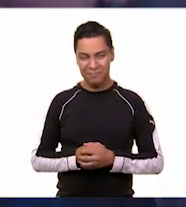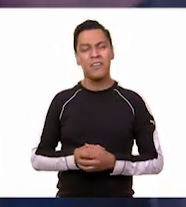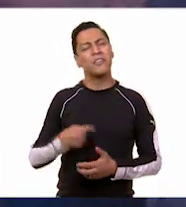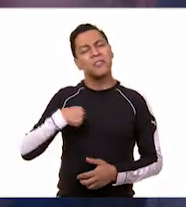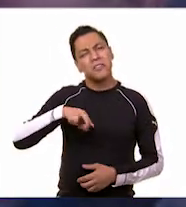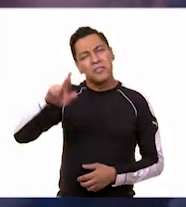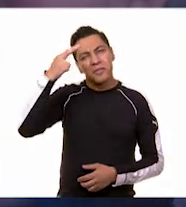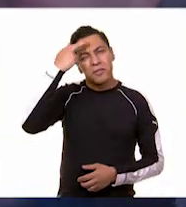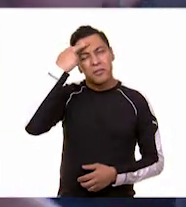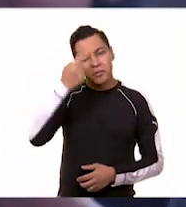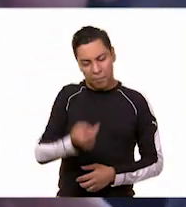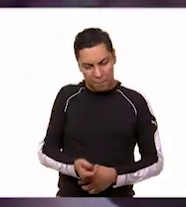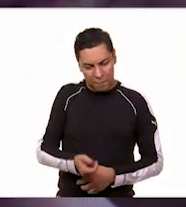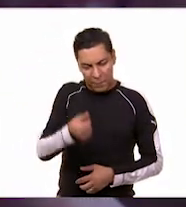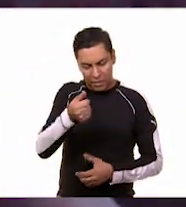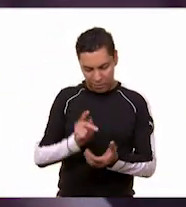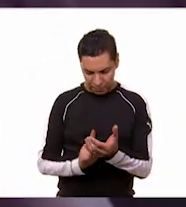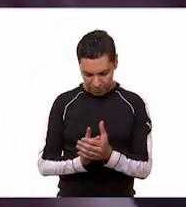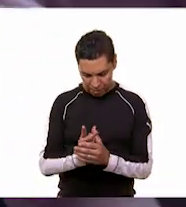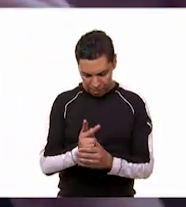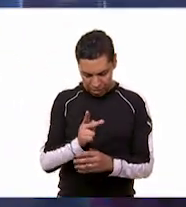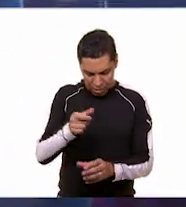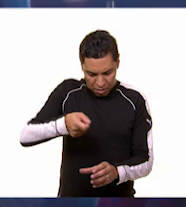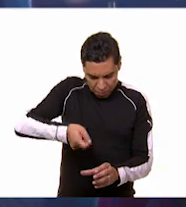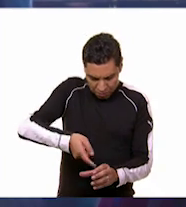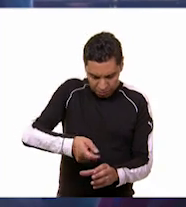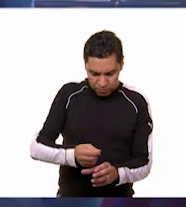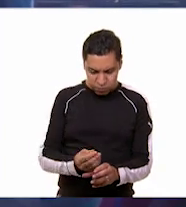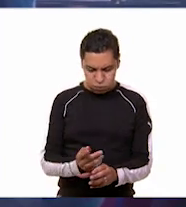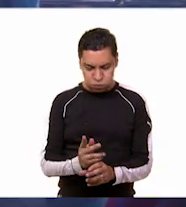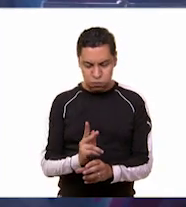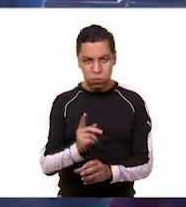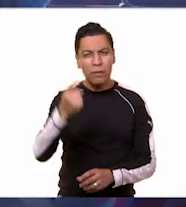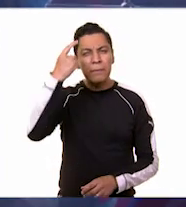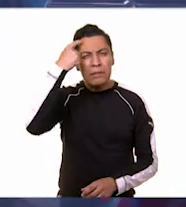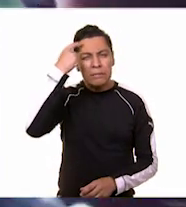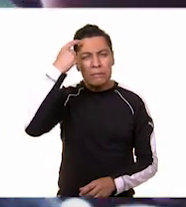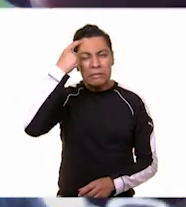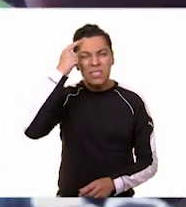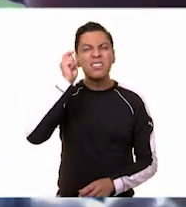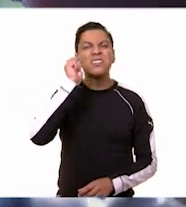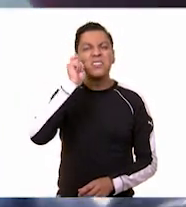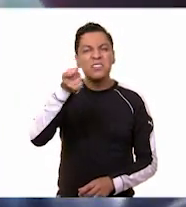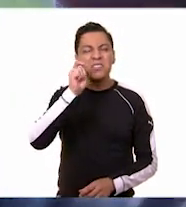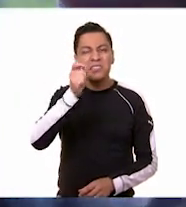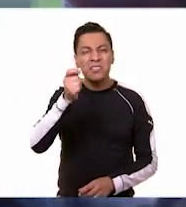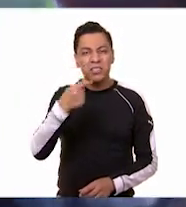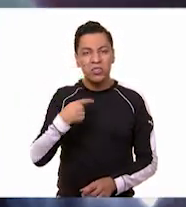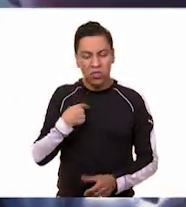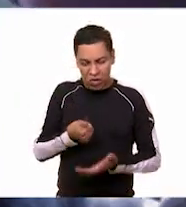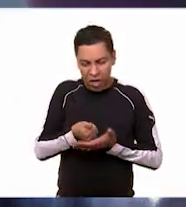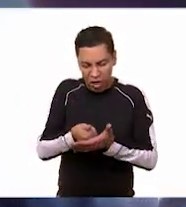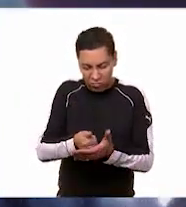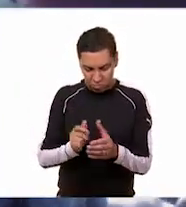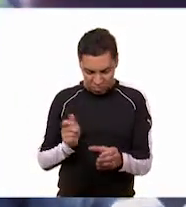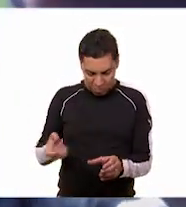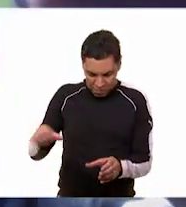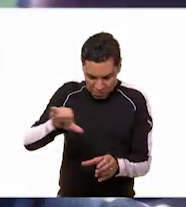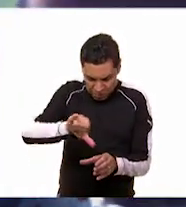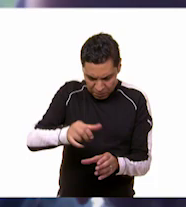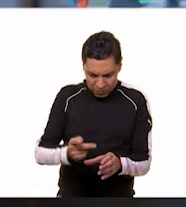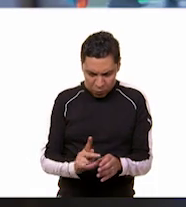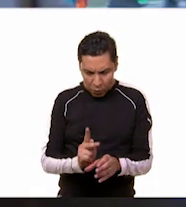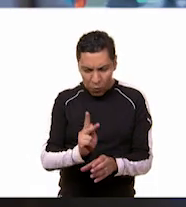Todavía me acuerdo la primera vez que vi germinar una plantita y en mi cabeza solo podía pensar qué tenía que pasar en él para que